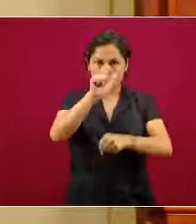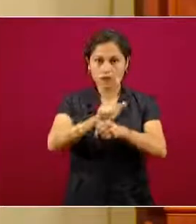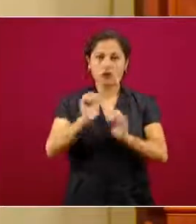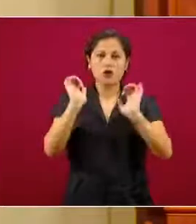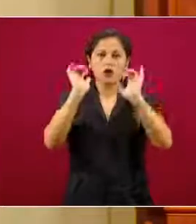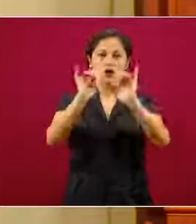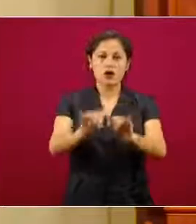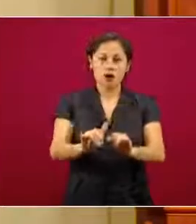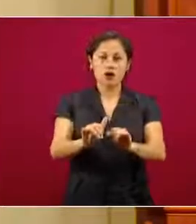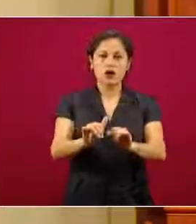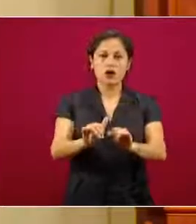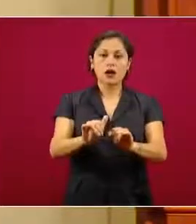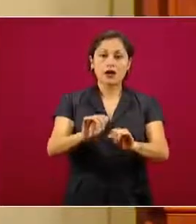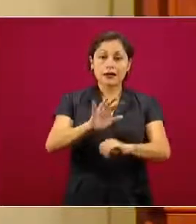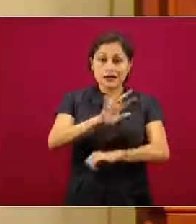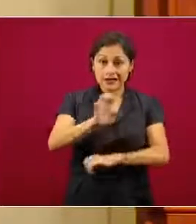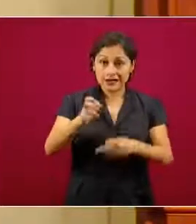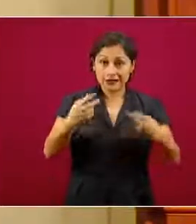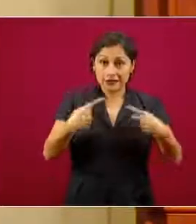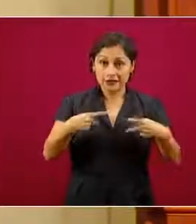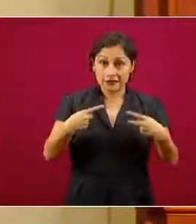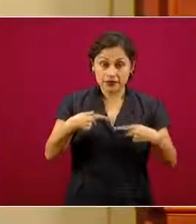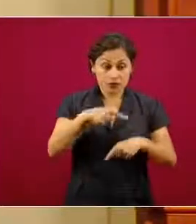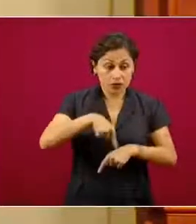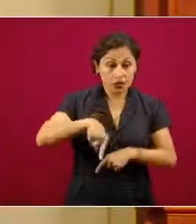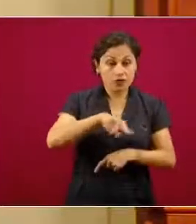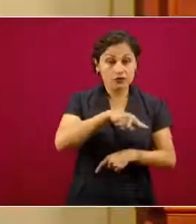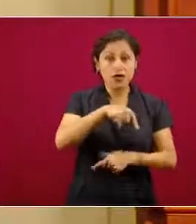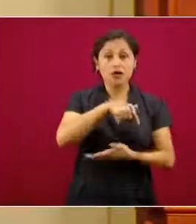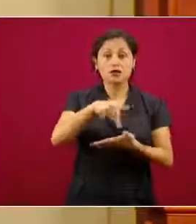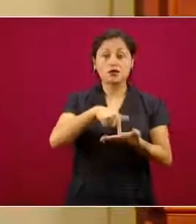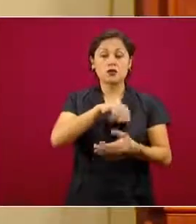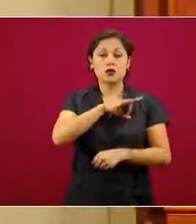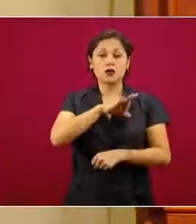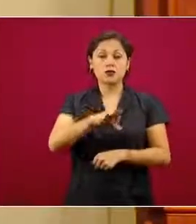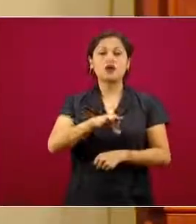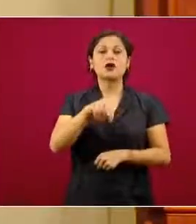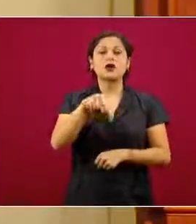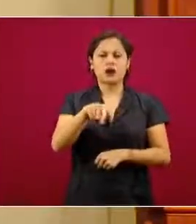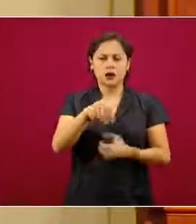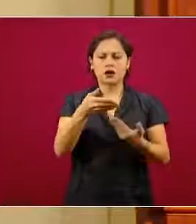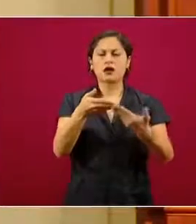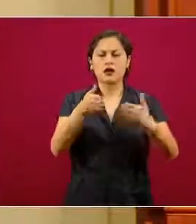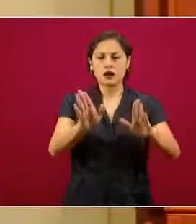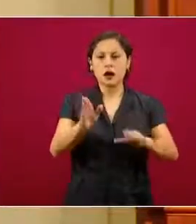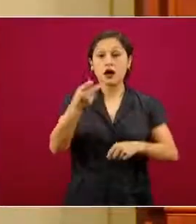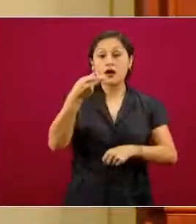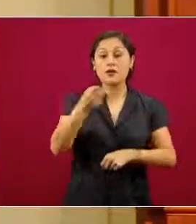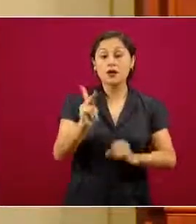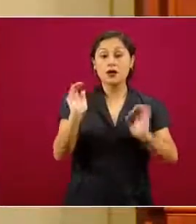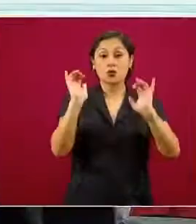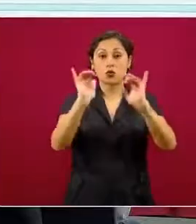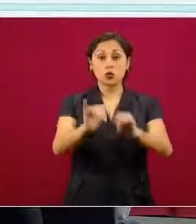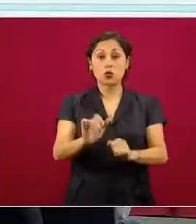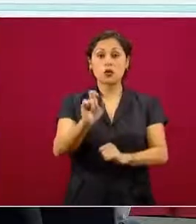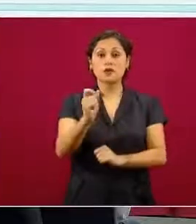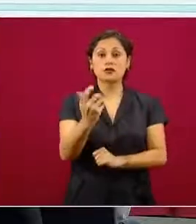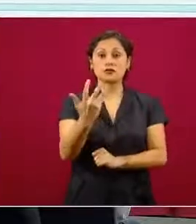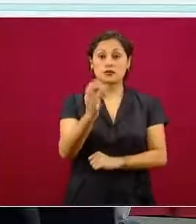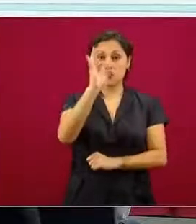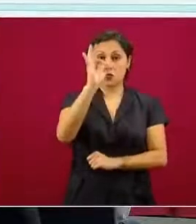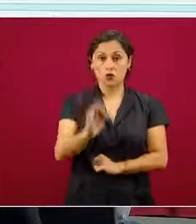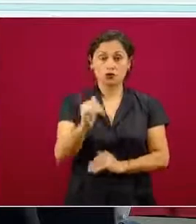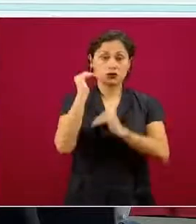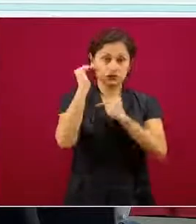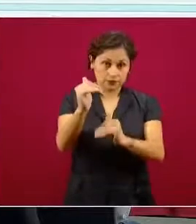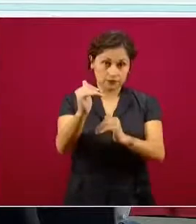localidades pueden ya en naranja empezar a ofrecer sus servicios, pero con un aforo del 25%. La idea de